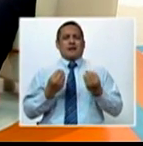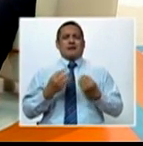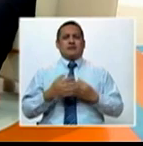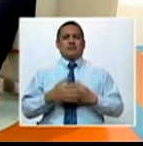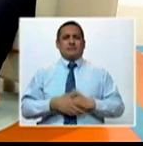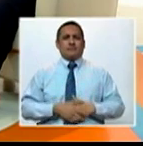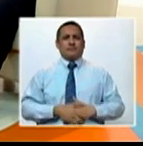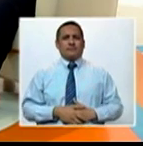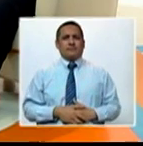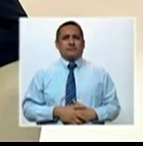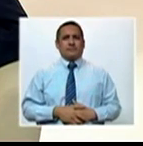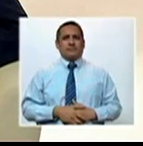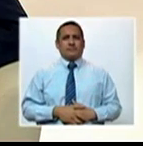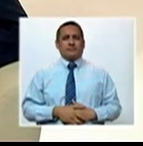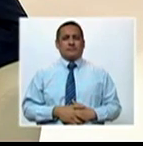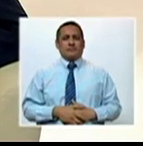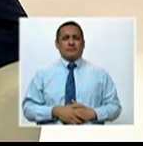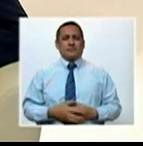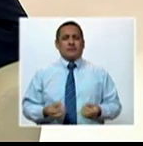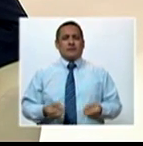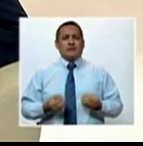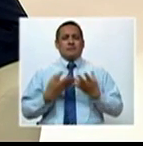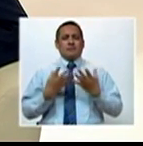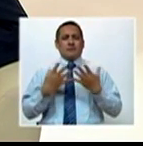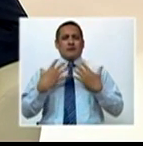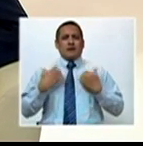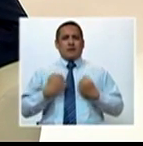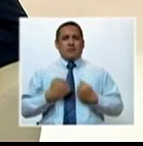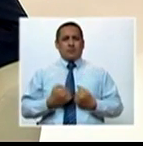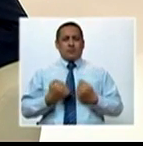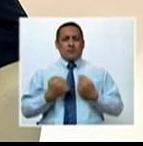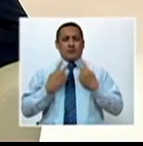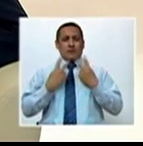Claro, claro. Y doctor,